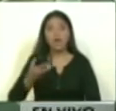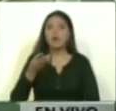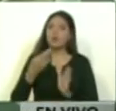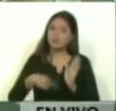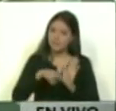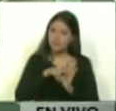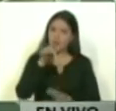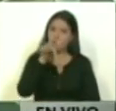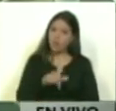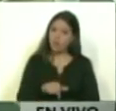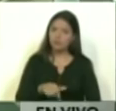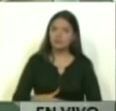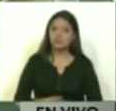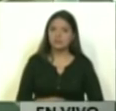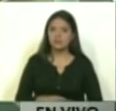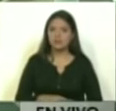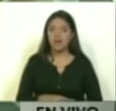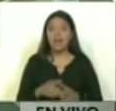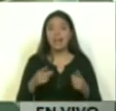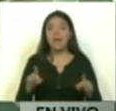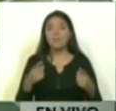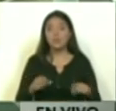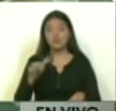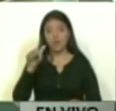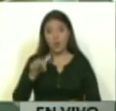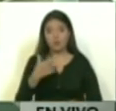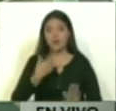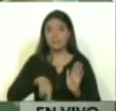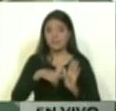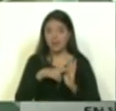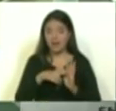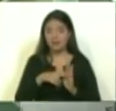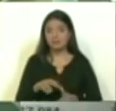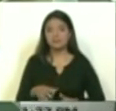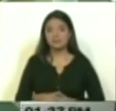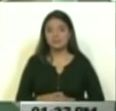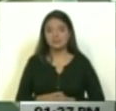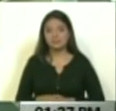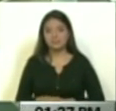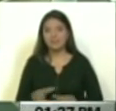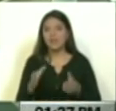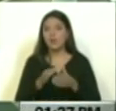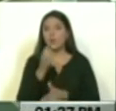ratificarlos al son de la música de Joe Cuba y del grupo Mango, ¿verdad?